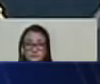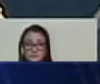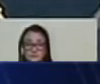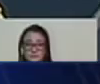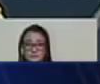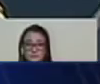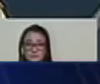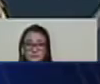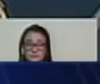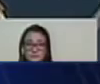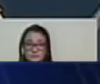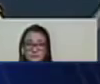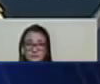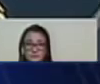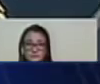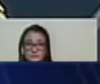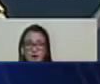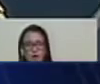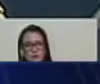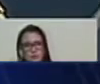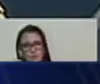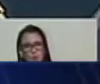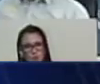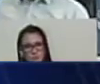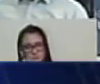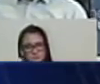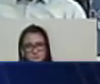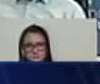votó. Eso fue lo que ocurrió.